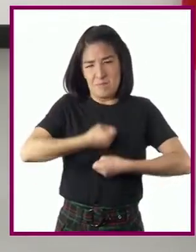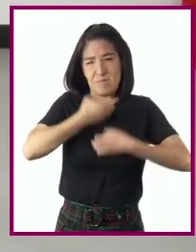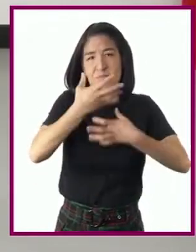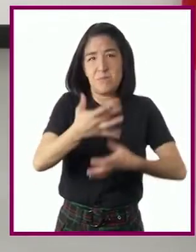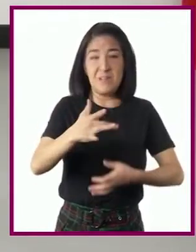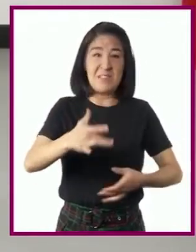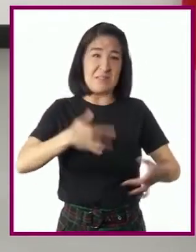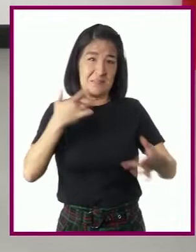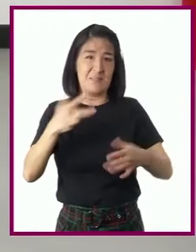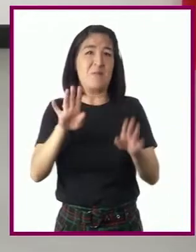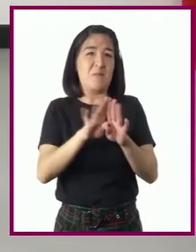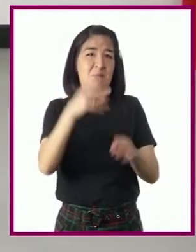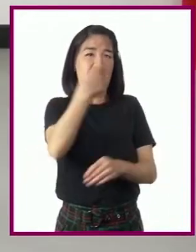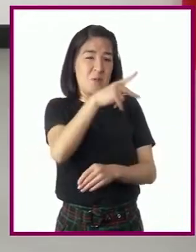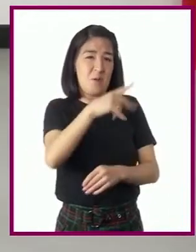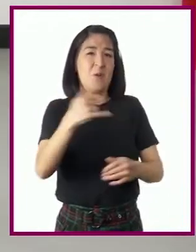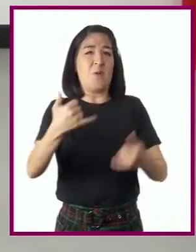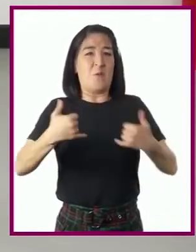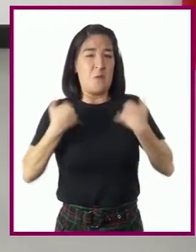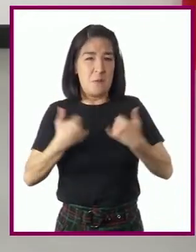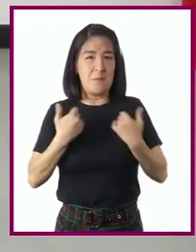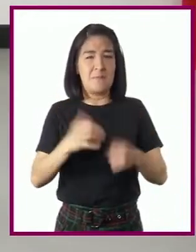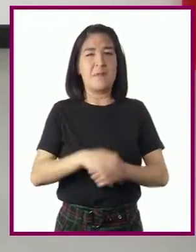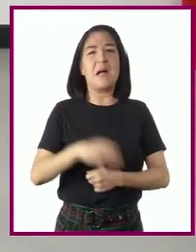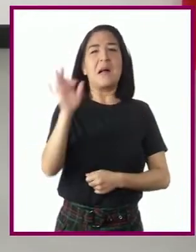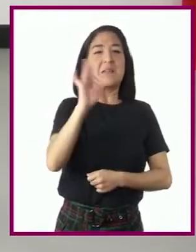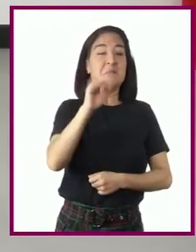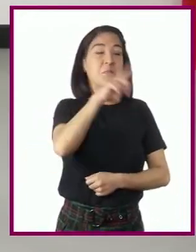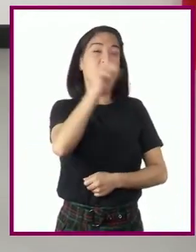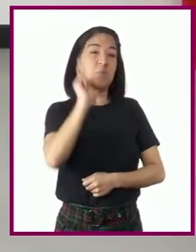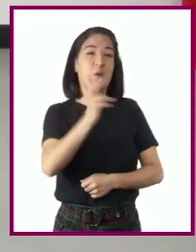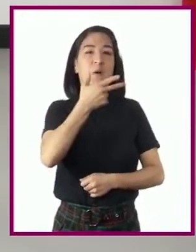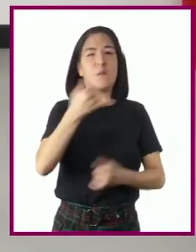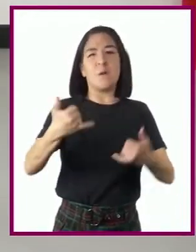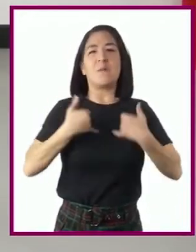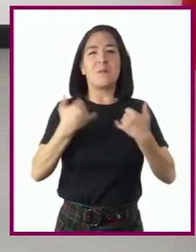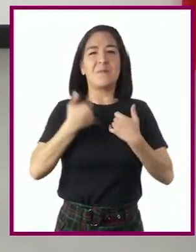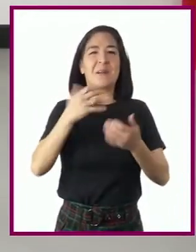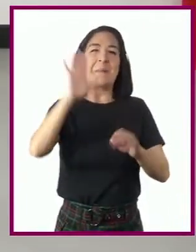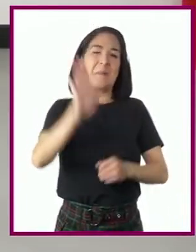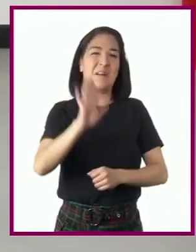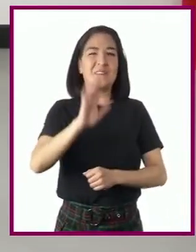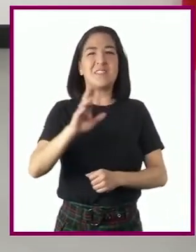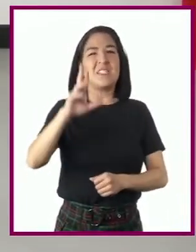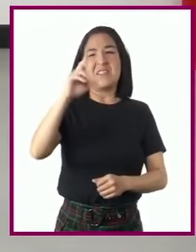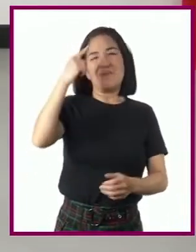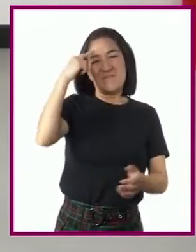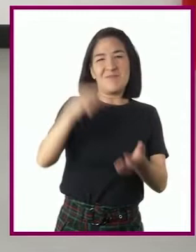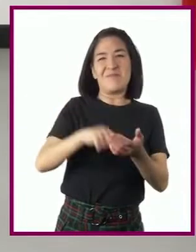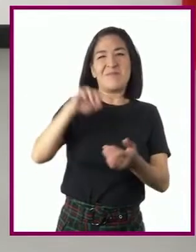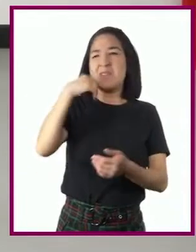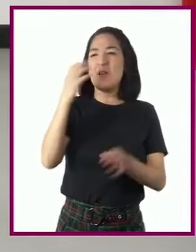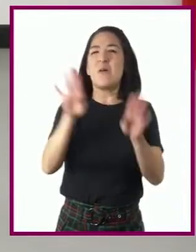Probablemente las y los jóvenes piensen que no quieren empeorar la situación diciendo que se sienten mal.